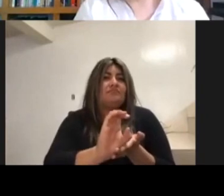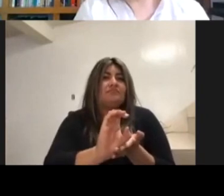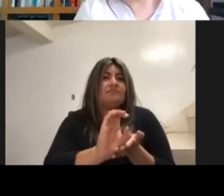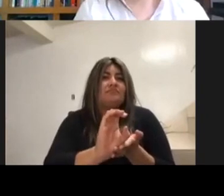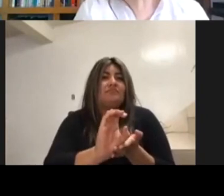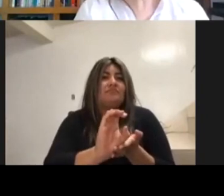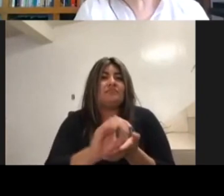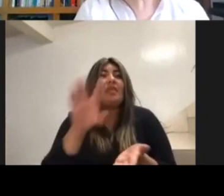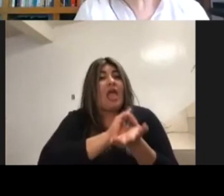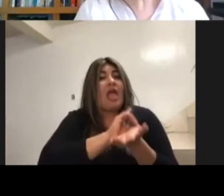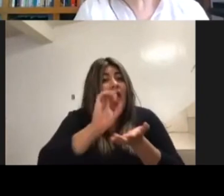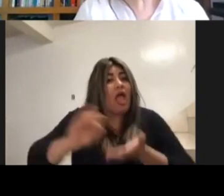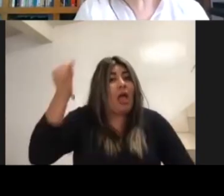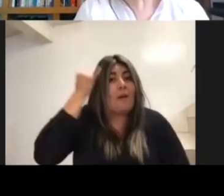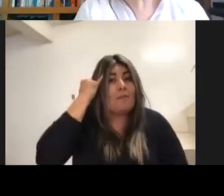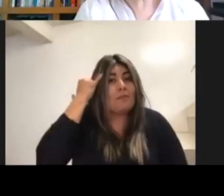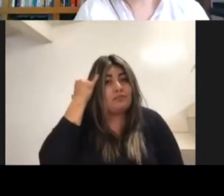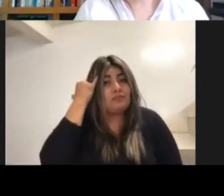discapacidad intelectual,